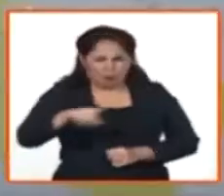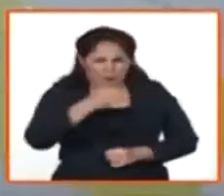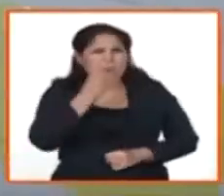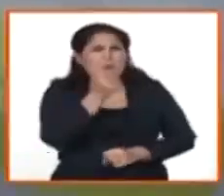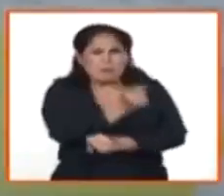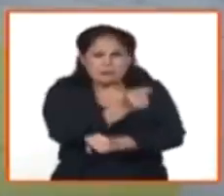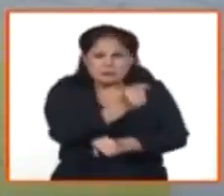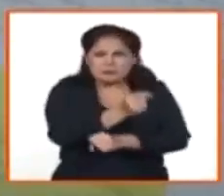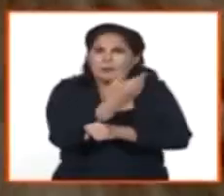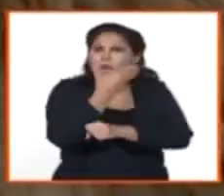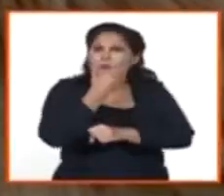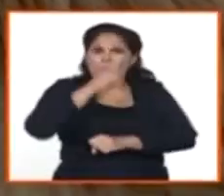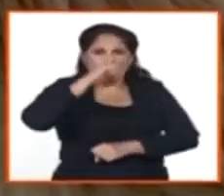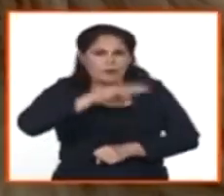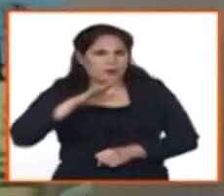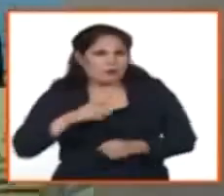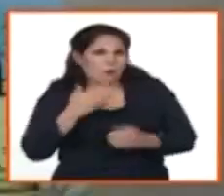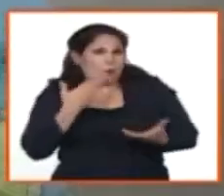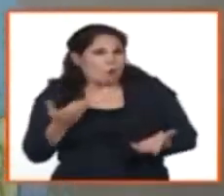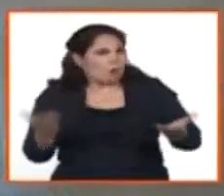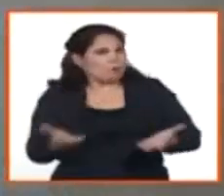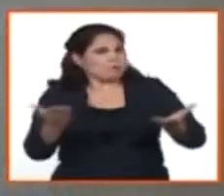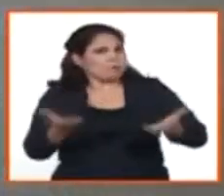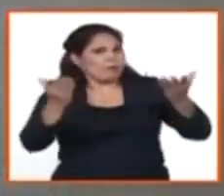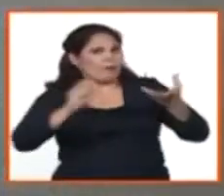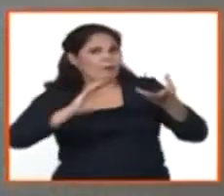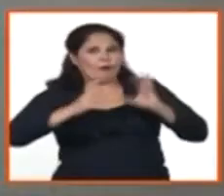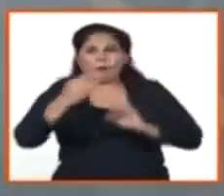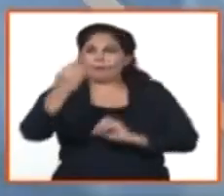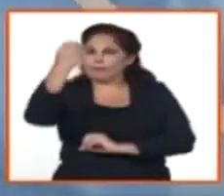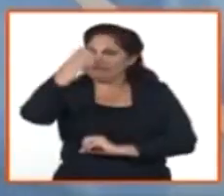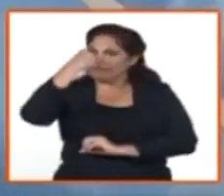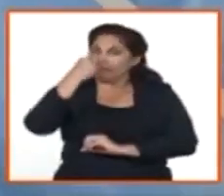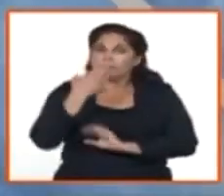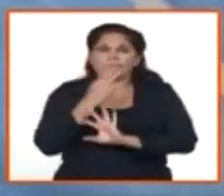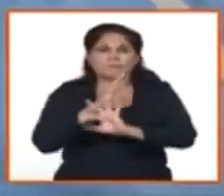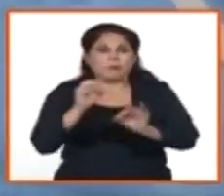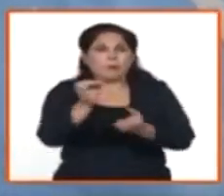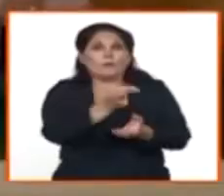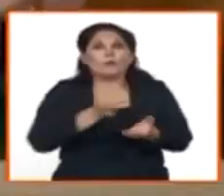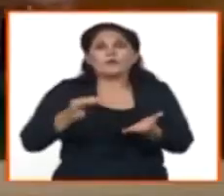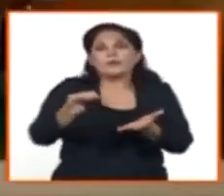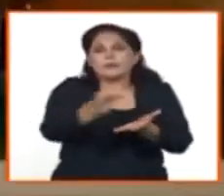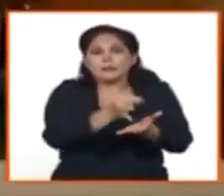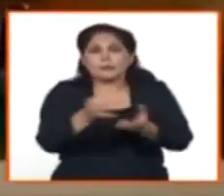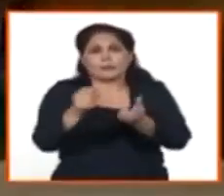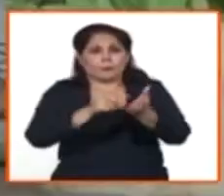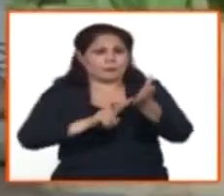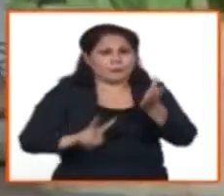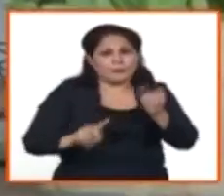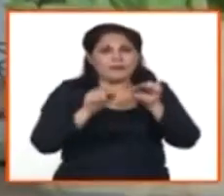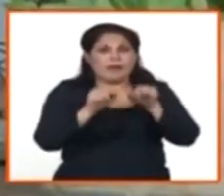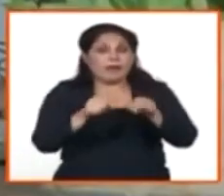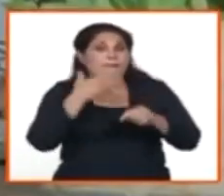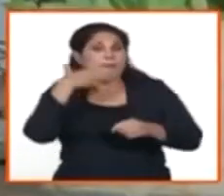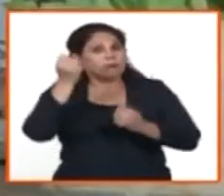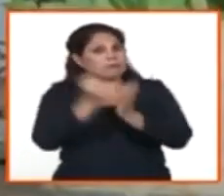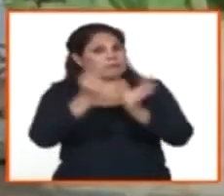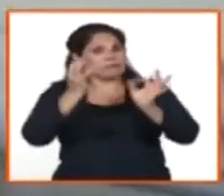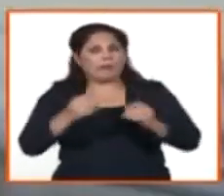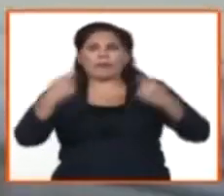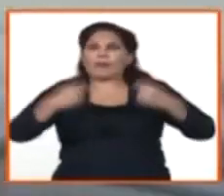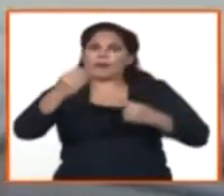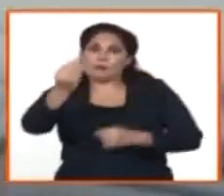los más jóvenes cómo desarrollar sistemas alimentarios locales, soberanos y sostenibles en aras de garantizar el derecho a